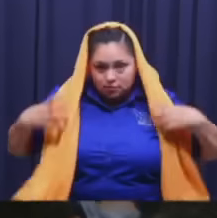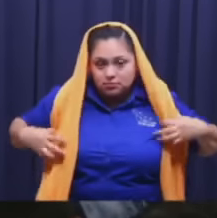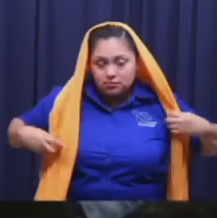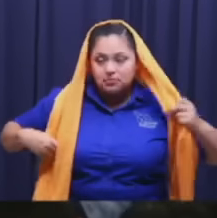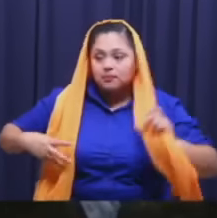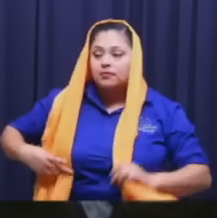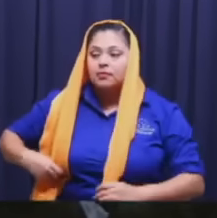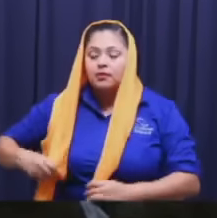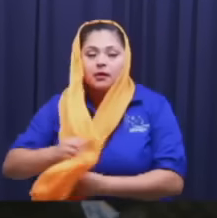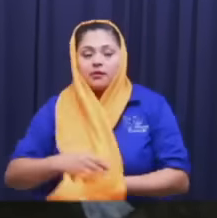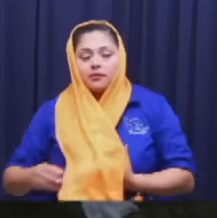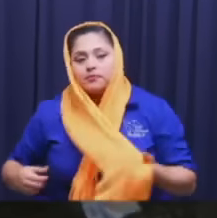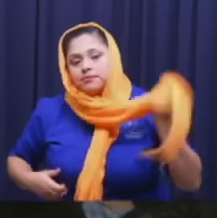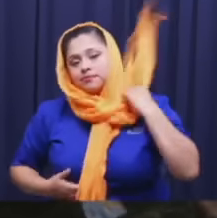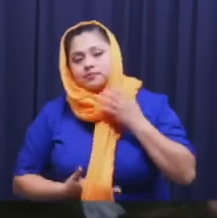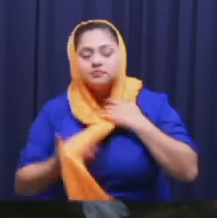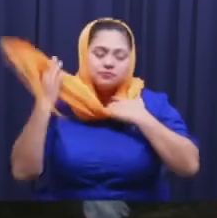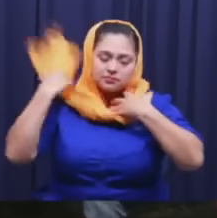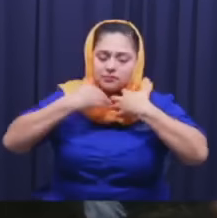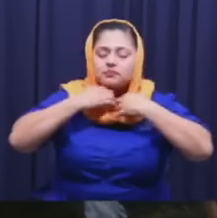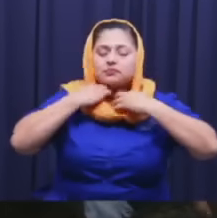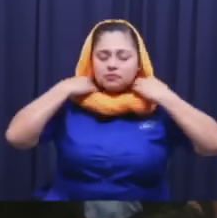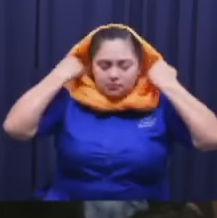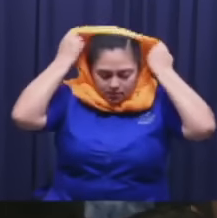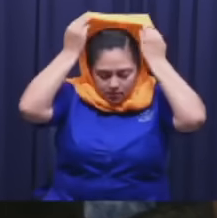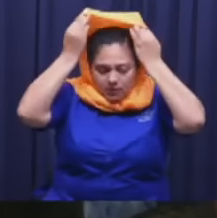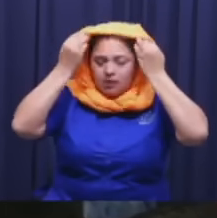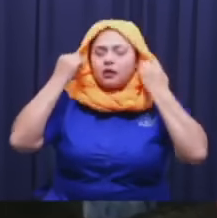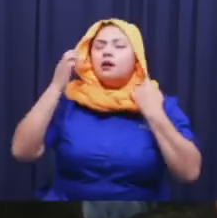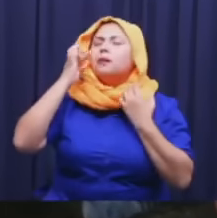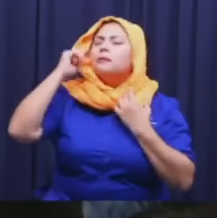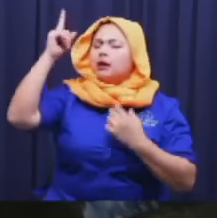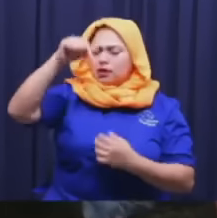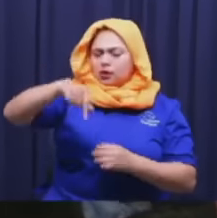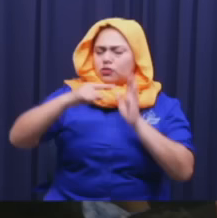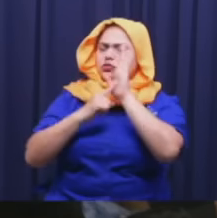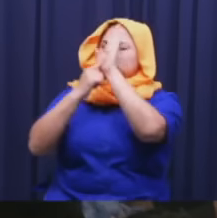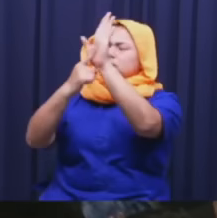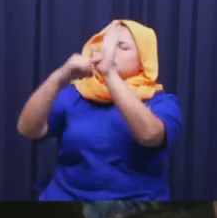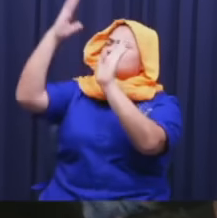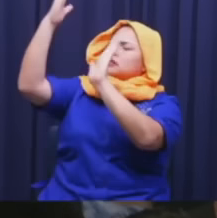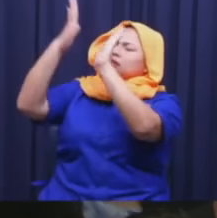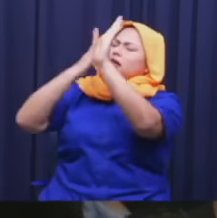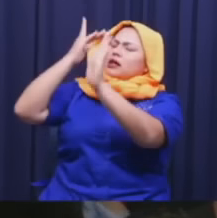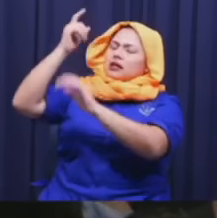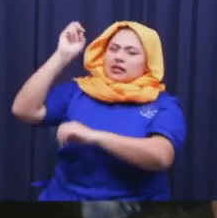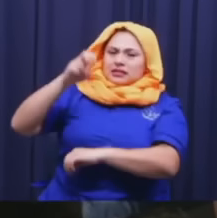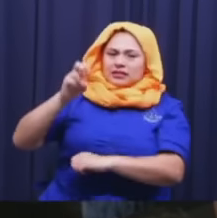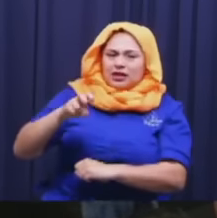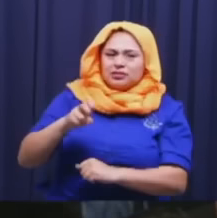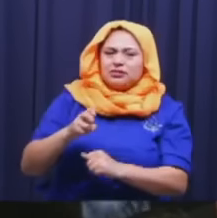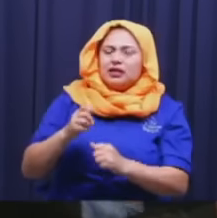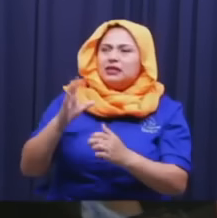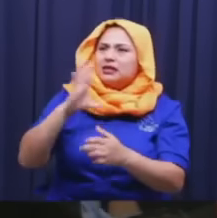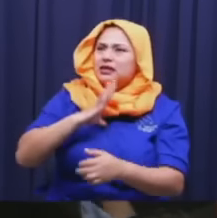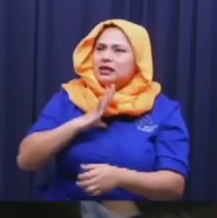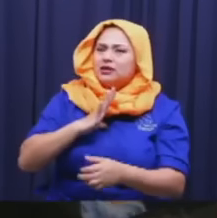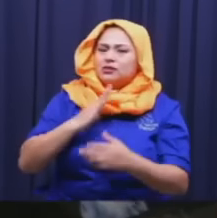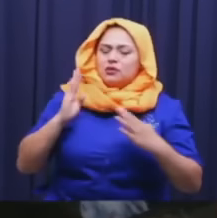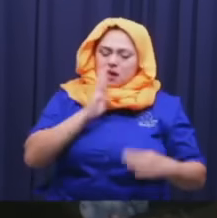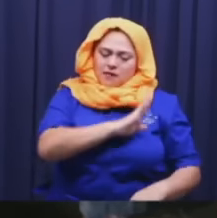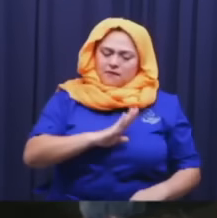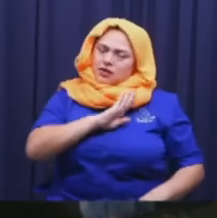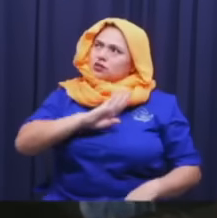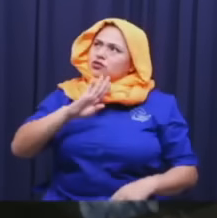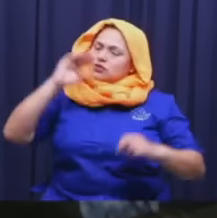ti, necesitados de adquirir todos los beneficios y las virtudes que provienen de ti.